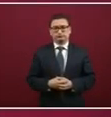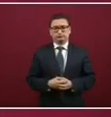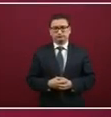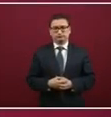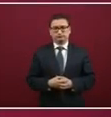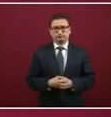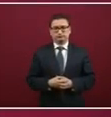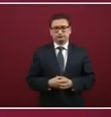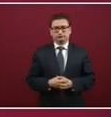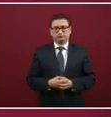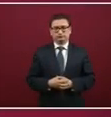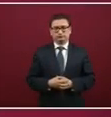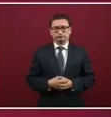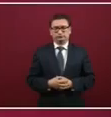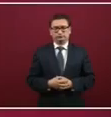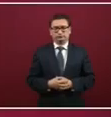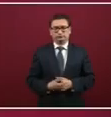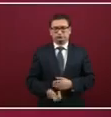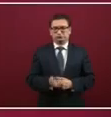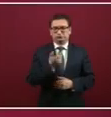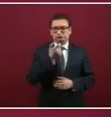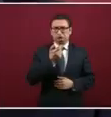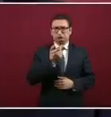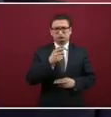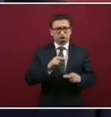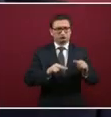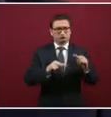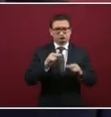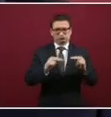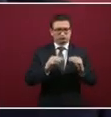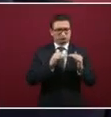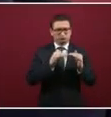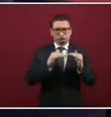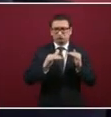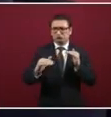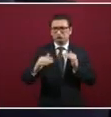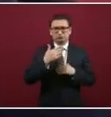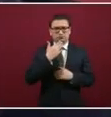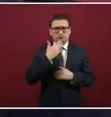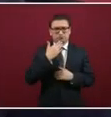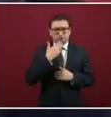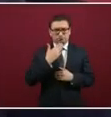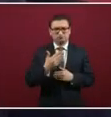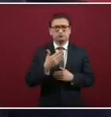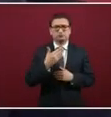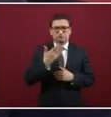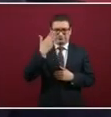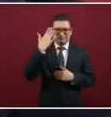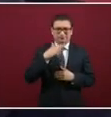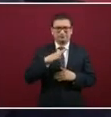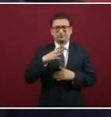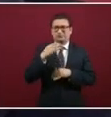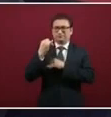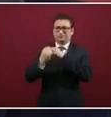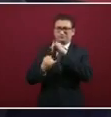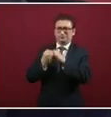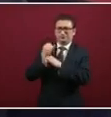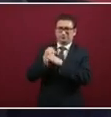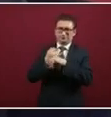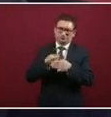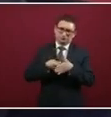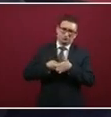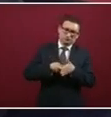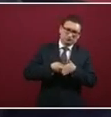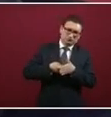peso, muy bien, hay presiones internacionales por